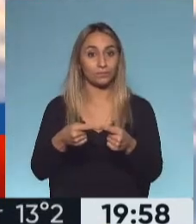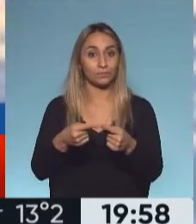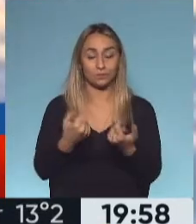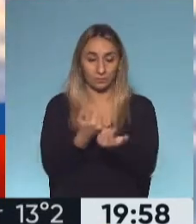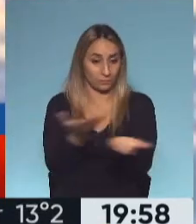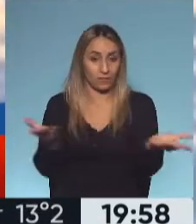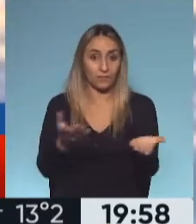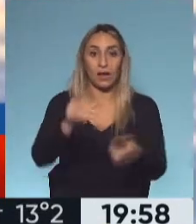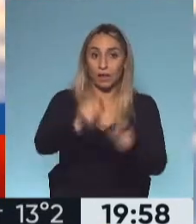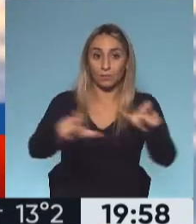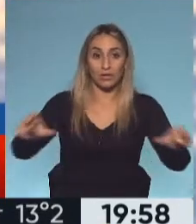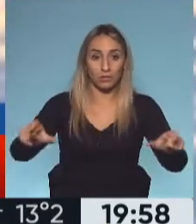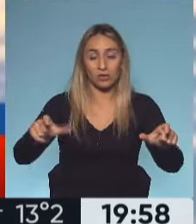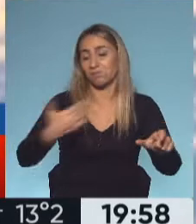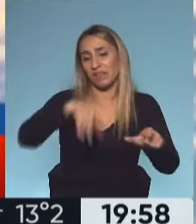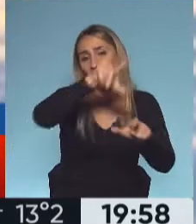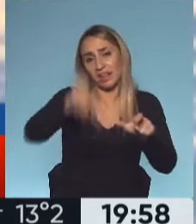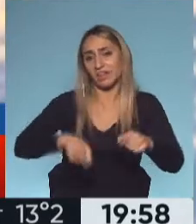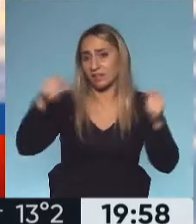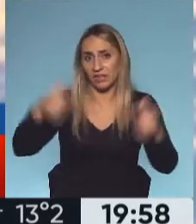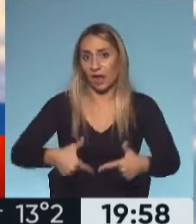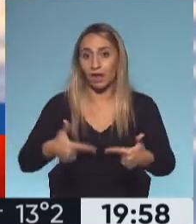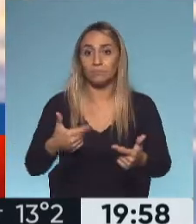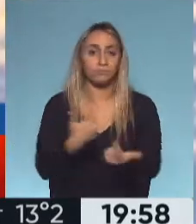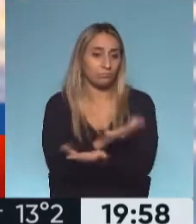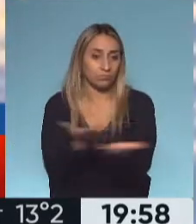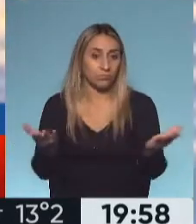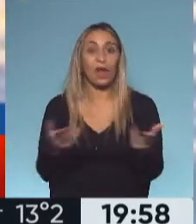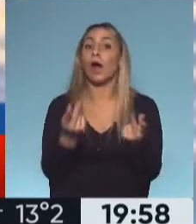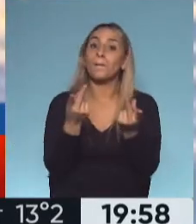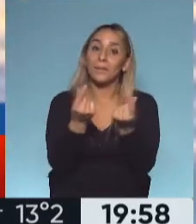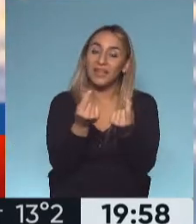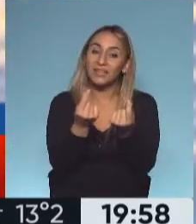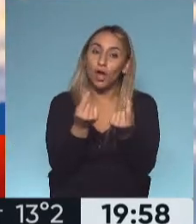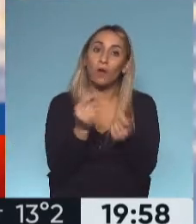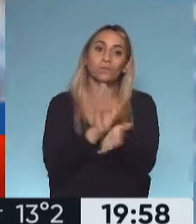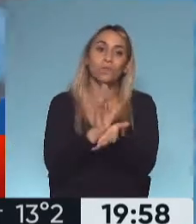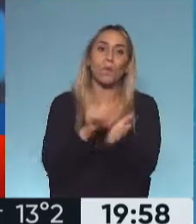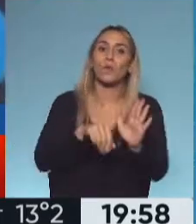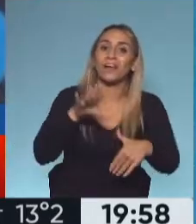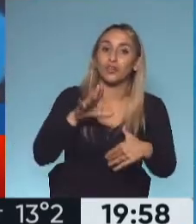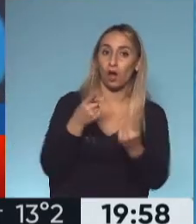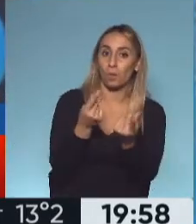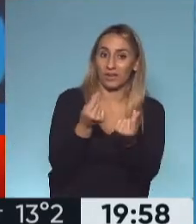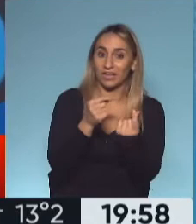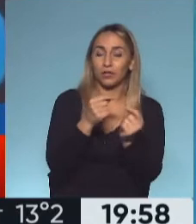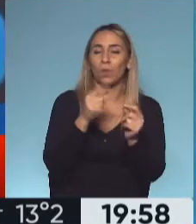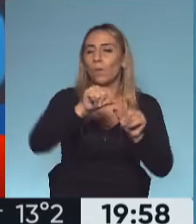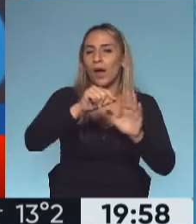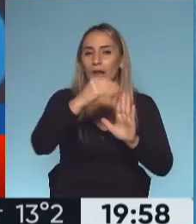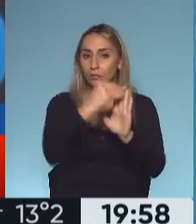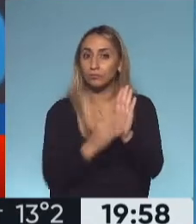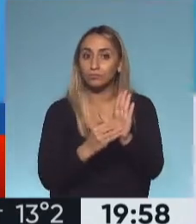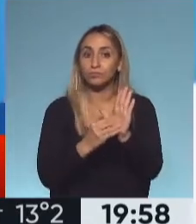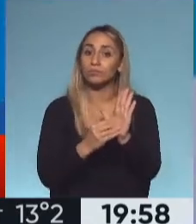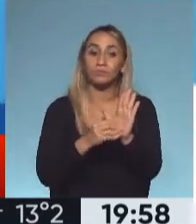las vecinas y vecinos, a las argentinas y los argentinos en general, a precio mayorista, pero directamente a las y los consumidores.